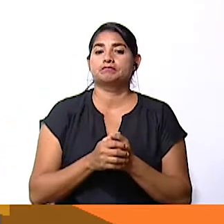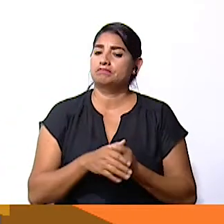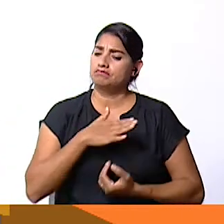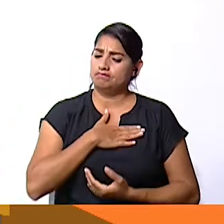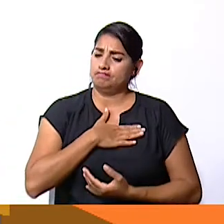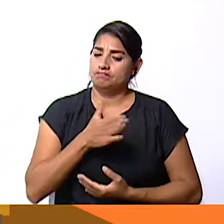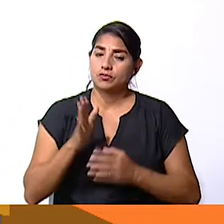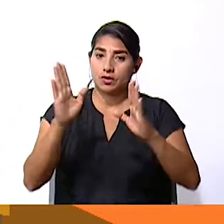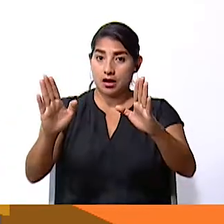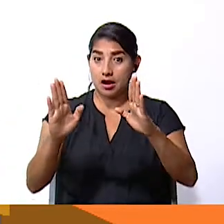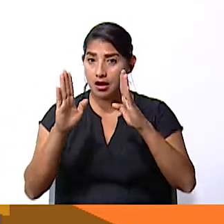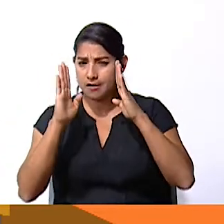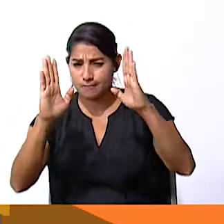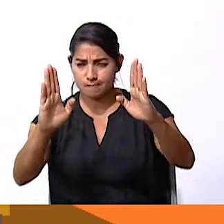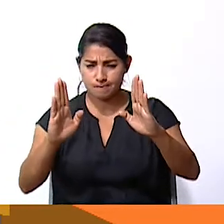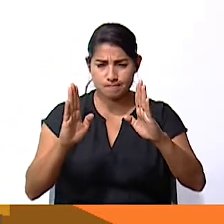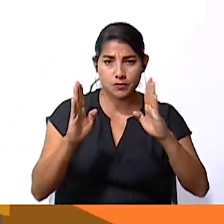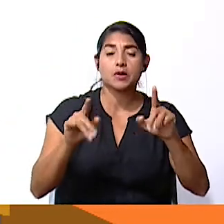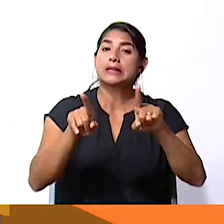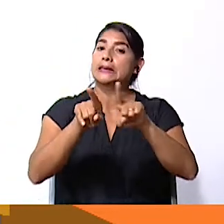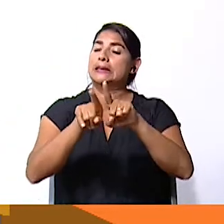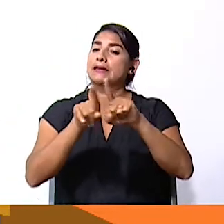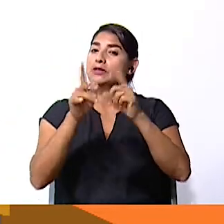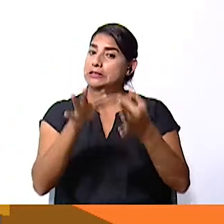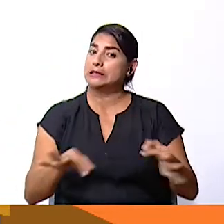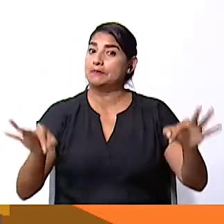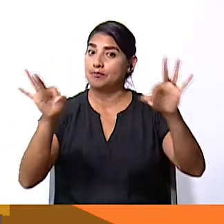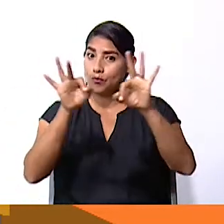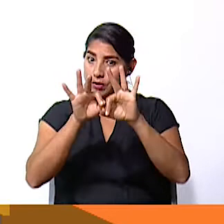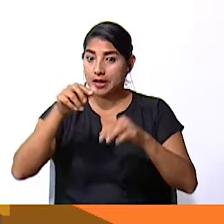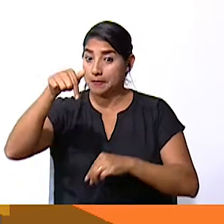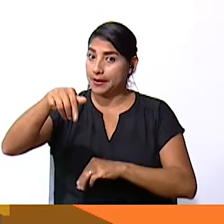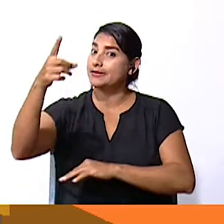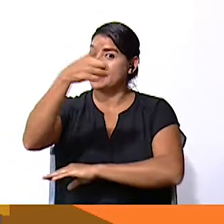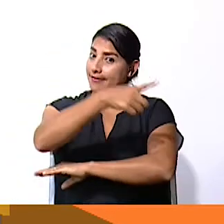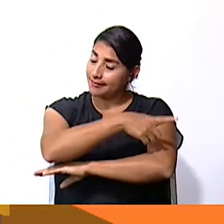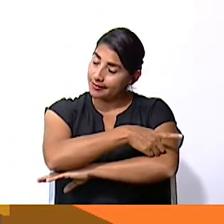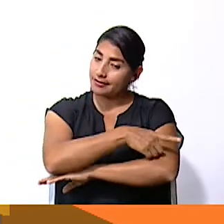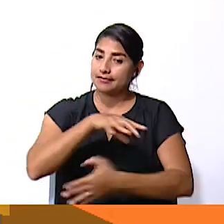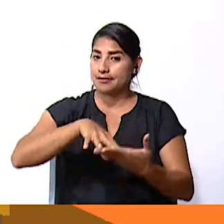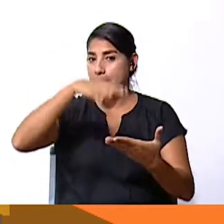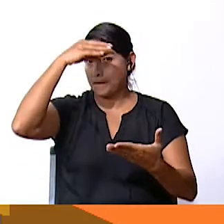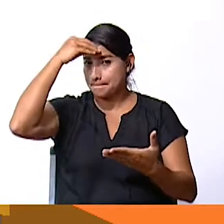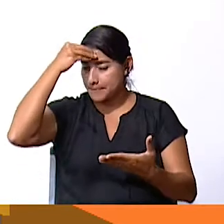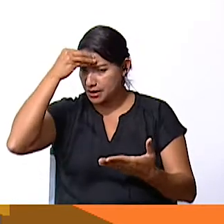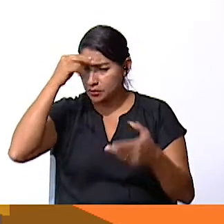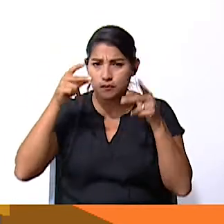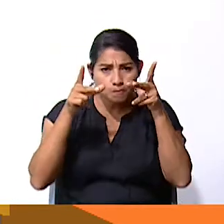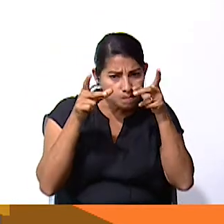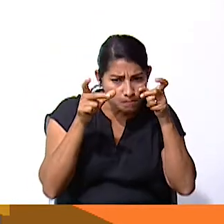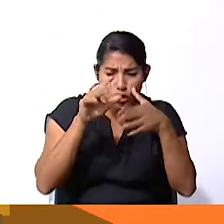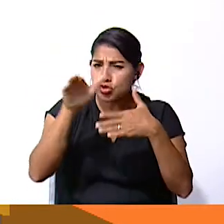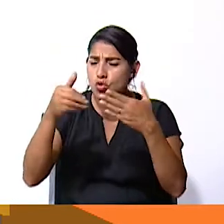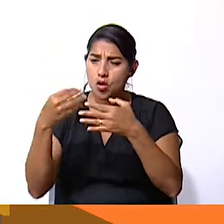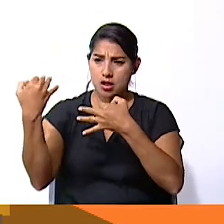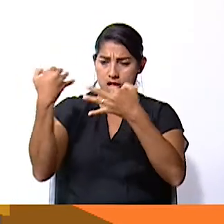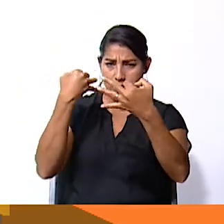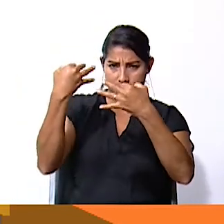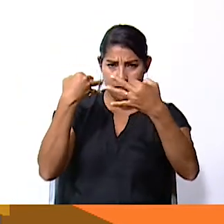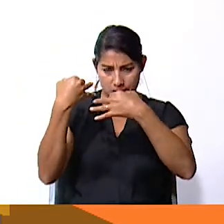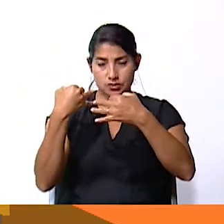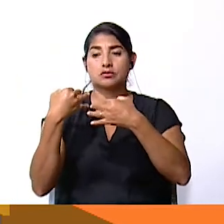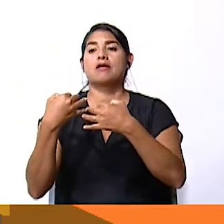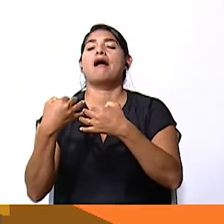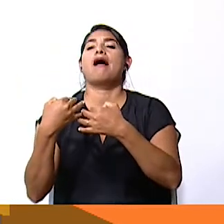Disposición, atención y concentración también vamos a necesitar el día de hoy para no perdernos ninguna de las instrucciones y